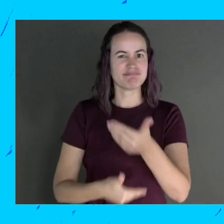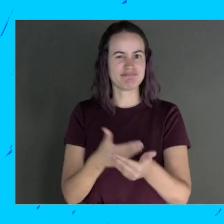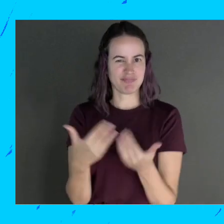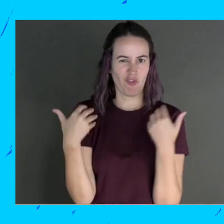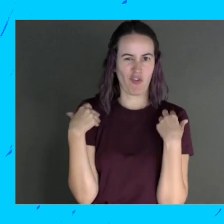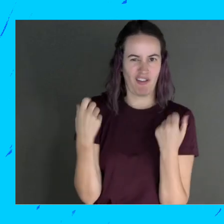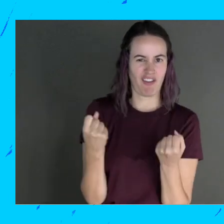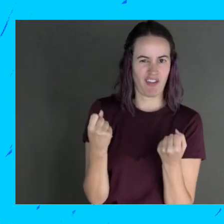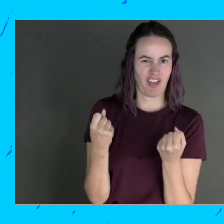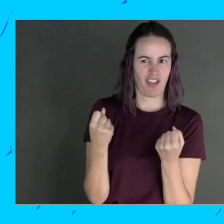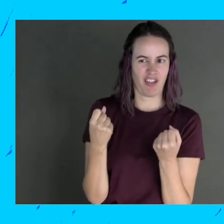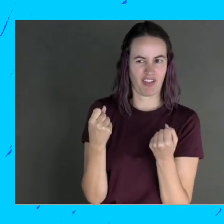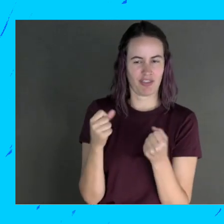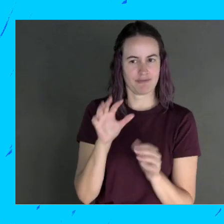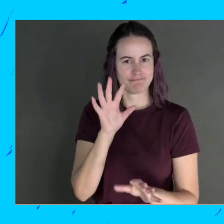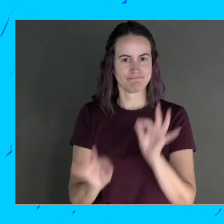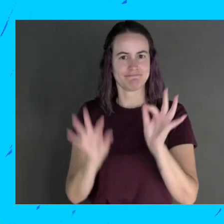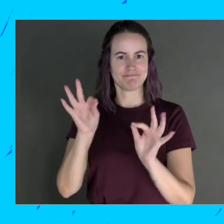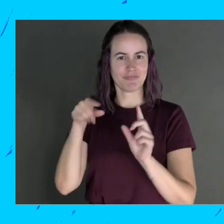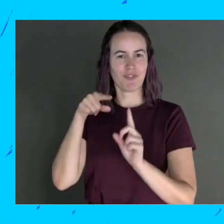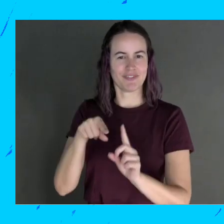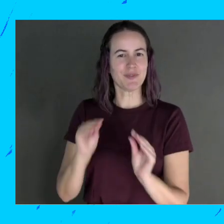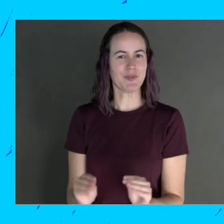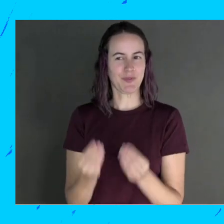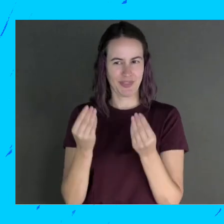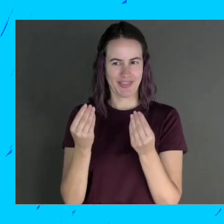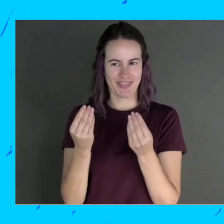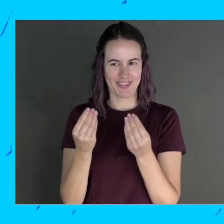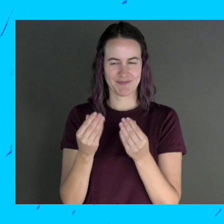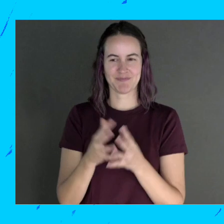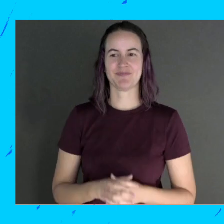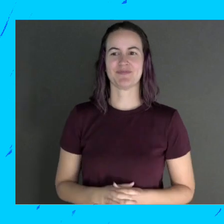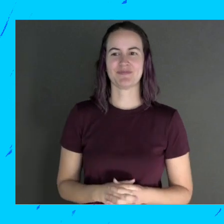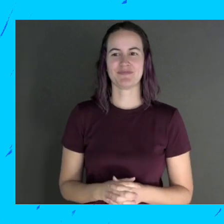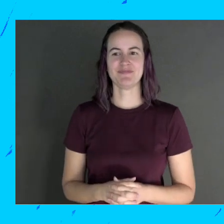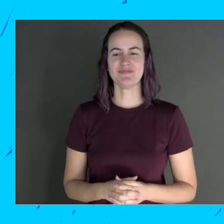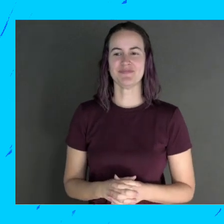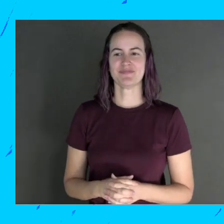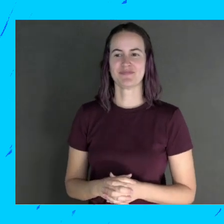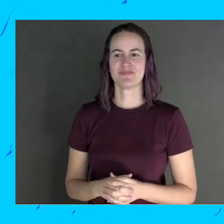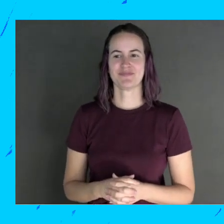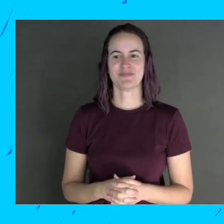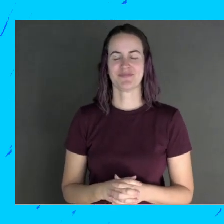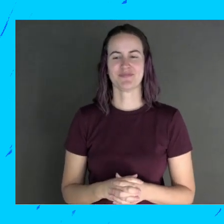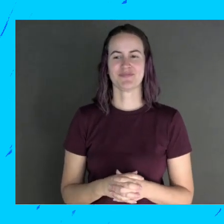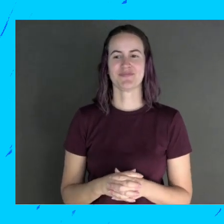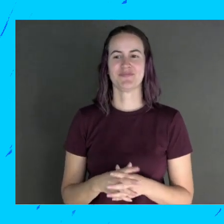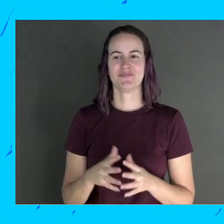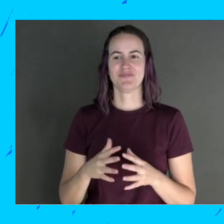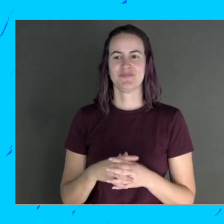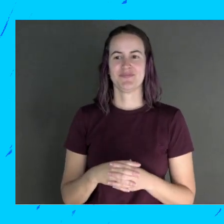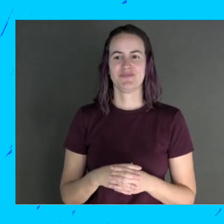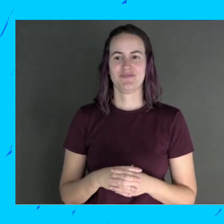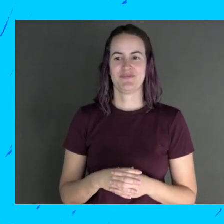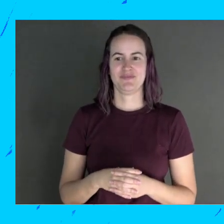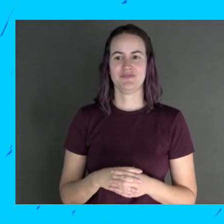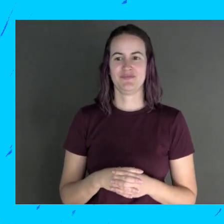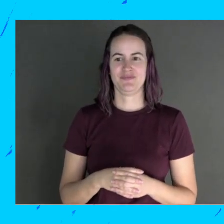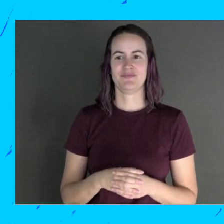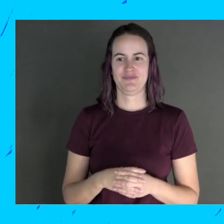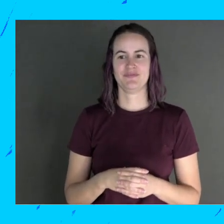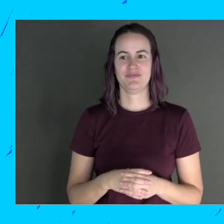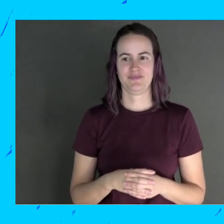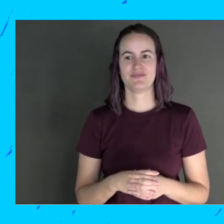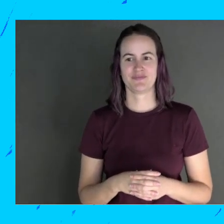que podamos mejorar el bienestar y la salud de los adolescentes. Muy bien, le paso ahora la palabra a Salud